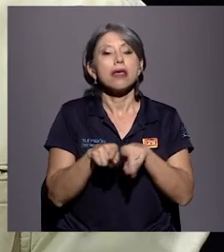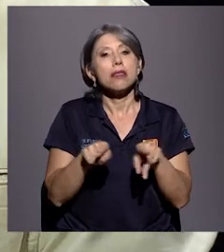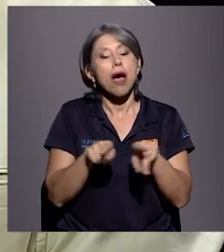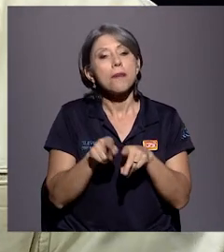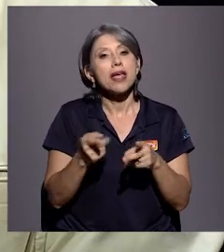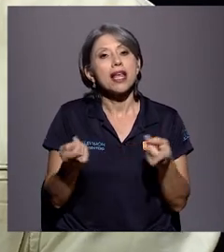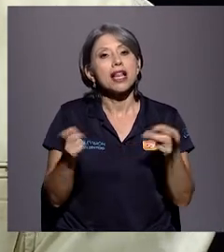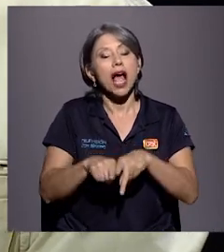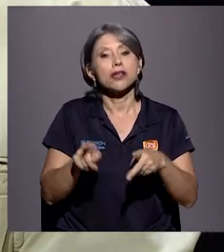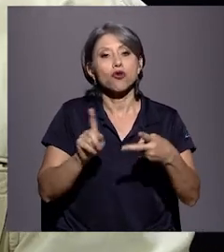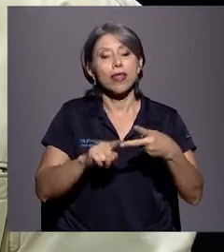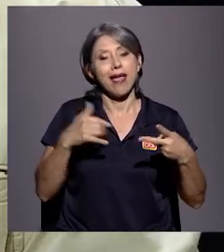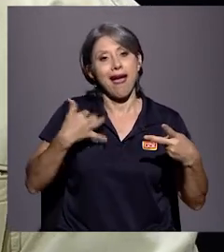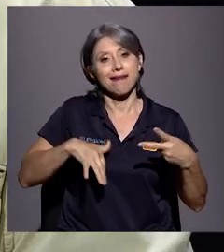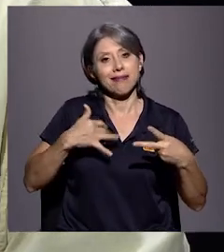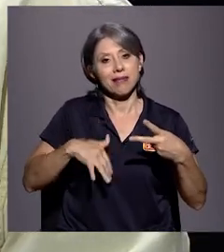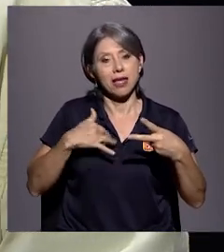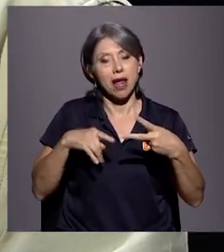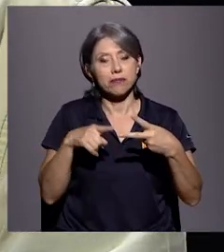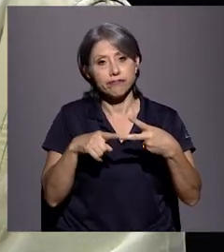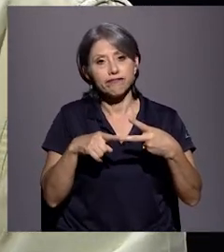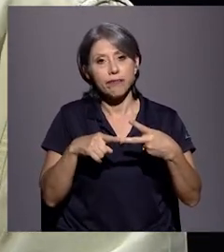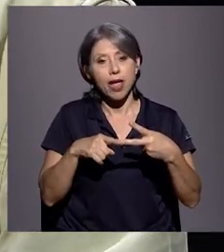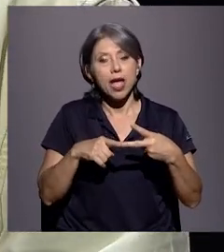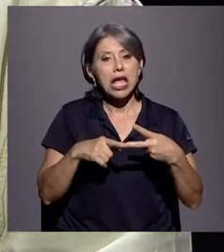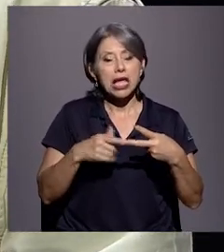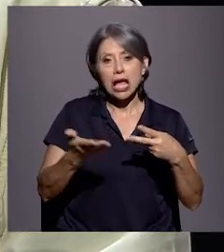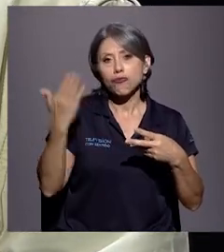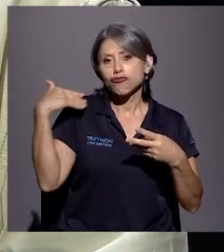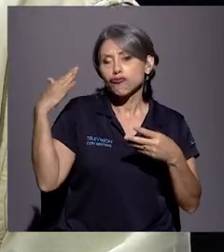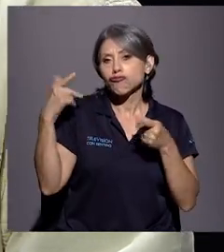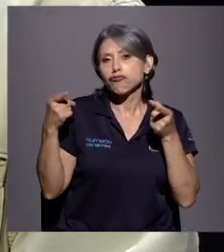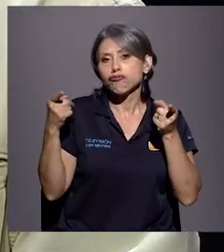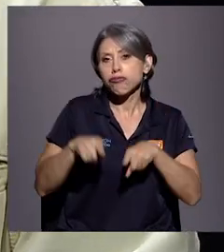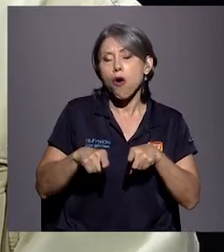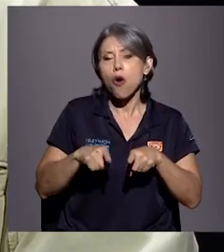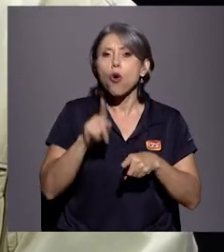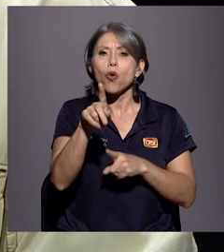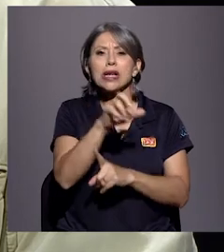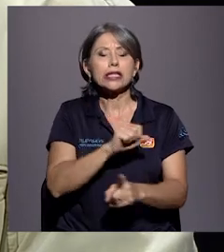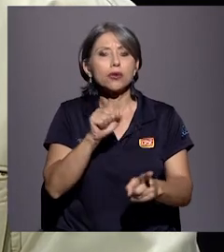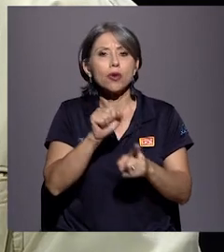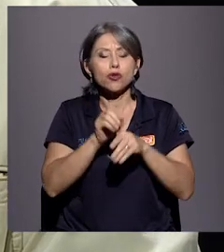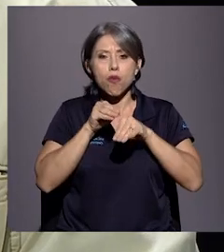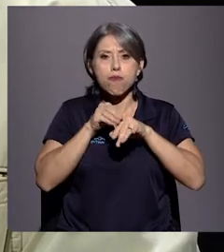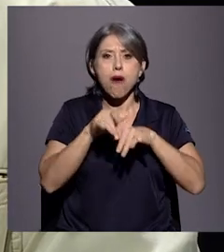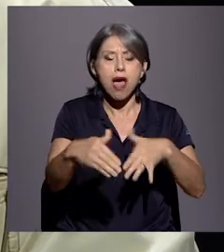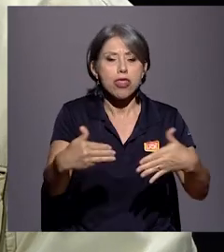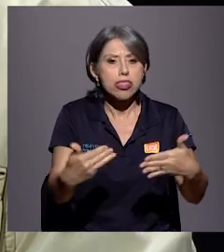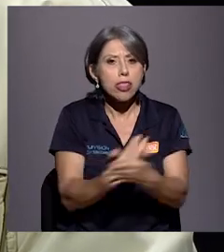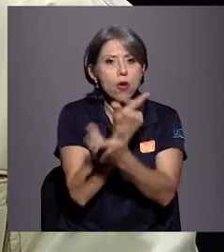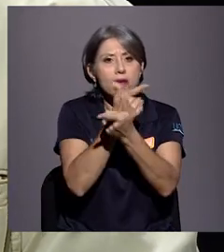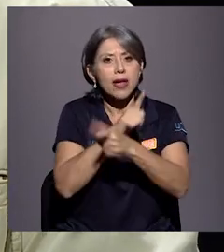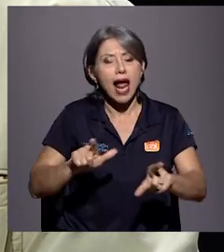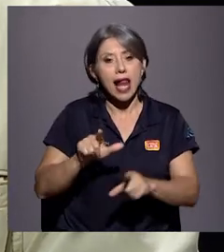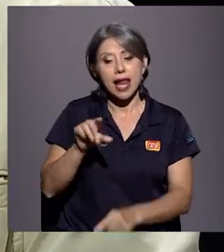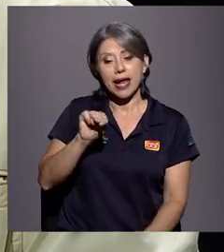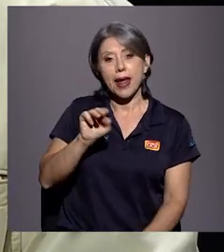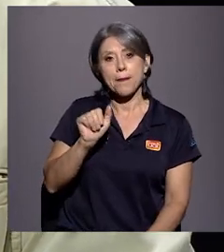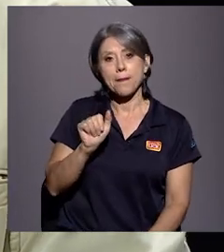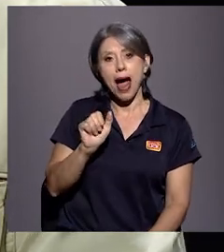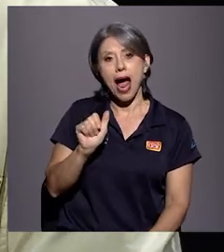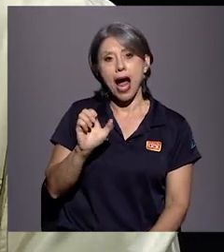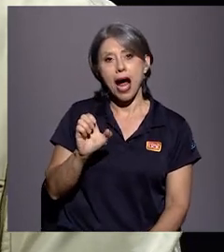en el caso de Argentina, que después de un vértigo neoliberal que Macri se